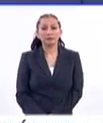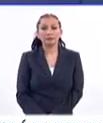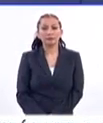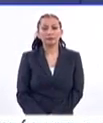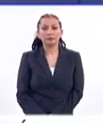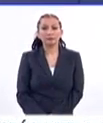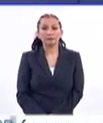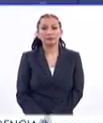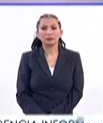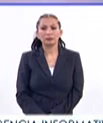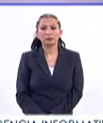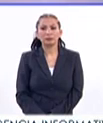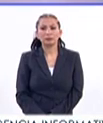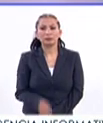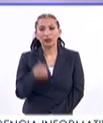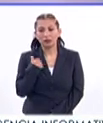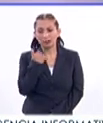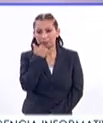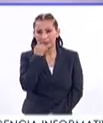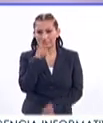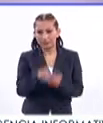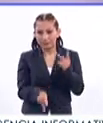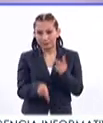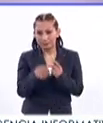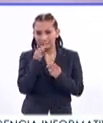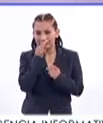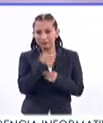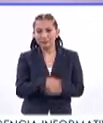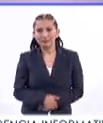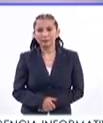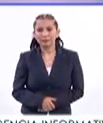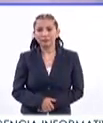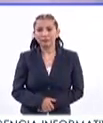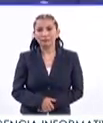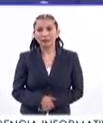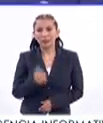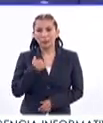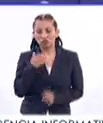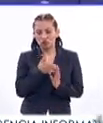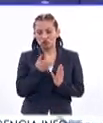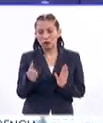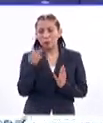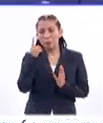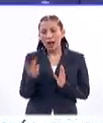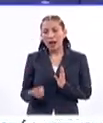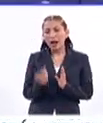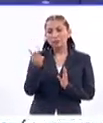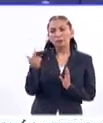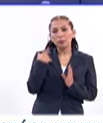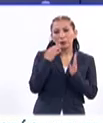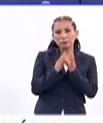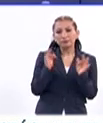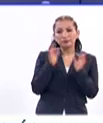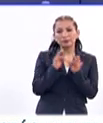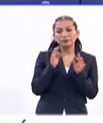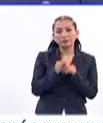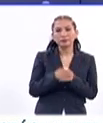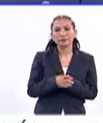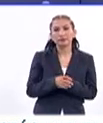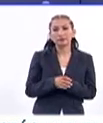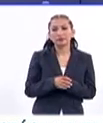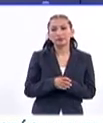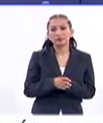Mira, te voy a preguntar, vamos a tener que hacer una pausa en un minuto. Vamos a aprovechar este minuto para que nos vayas explicando,